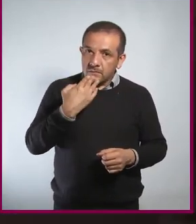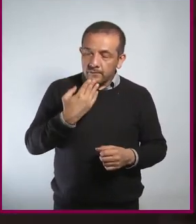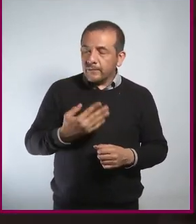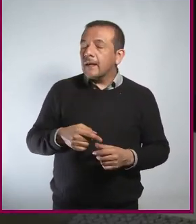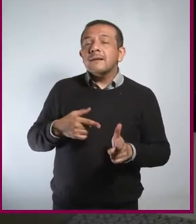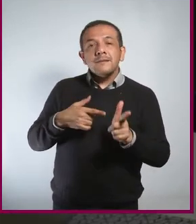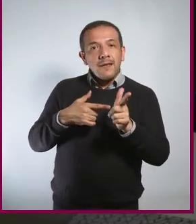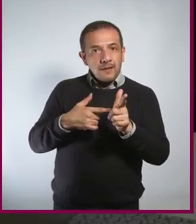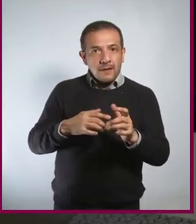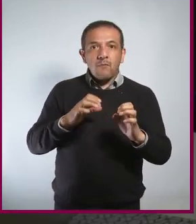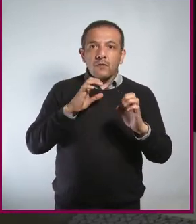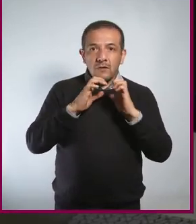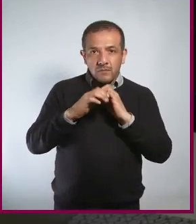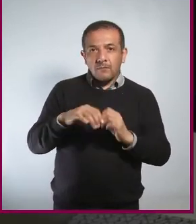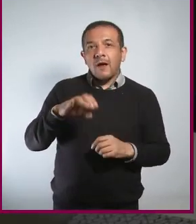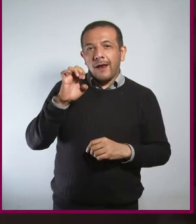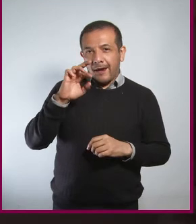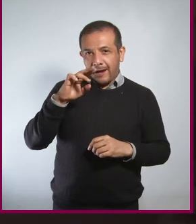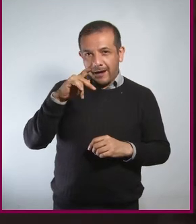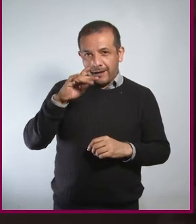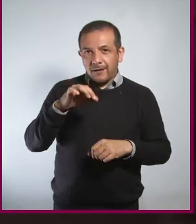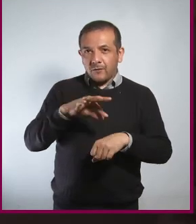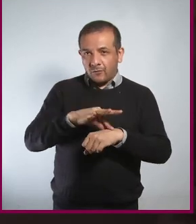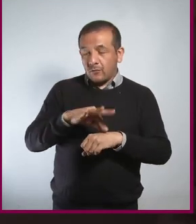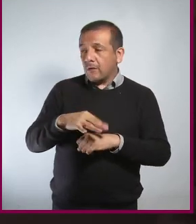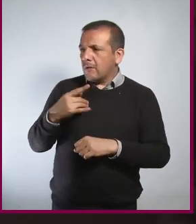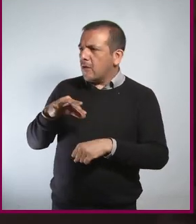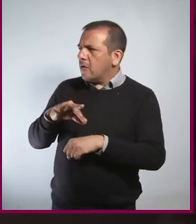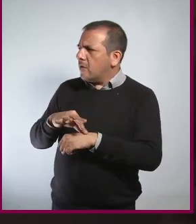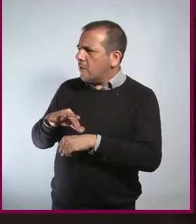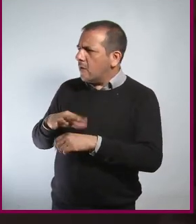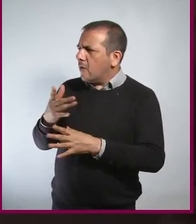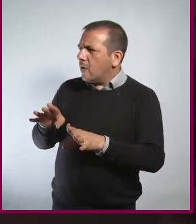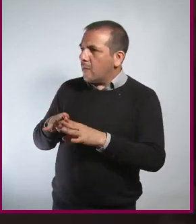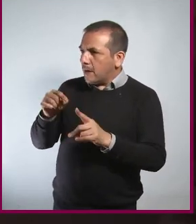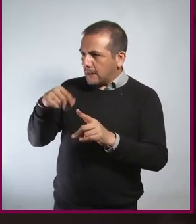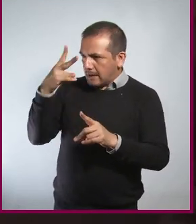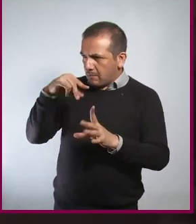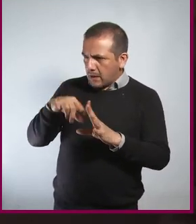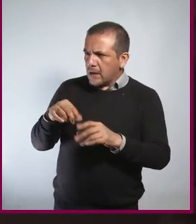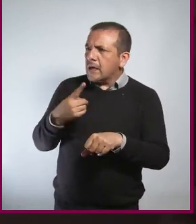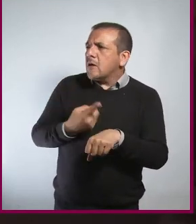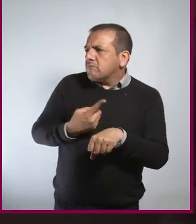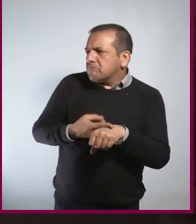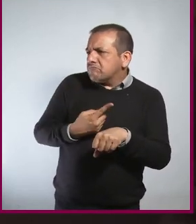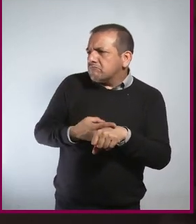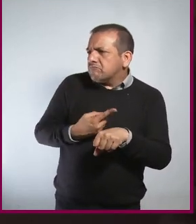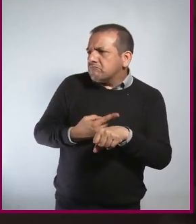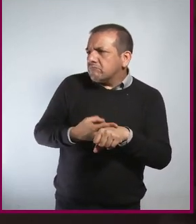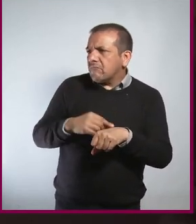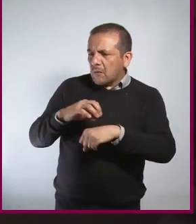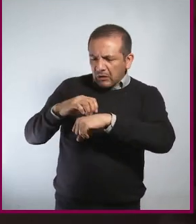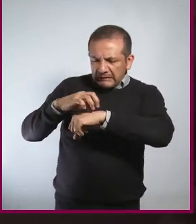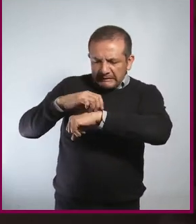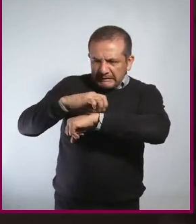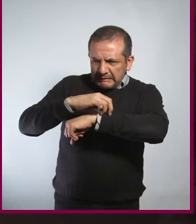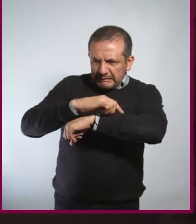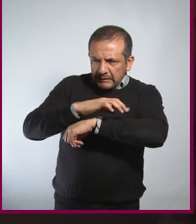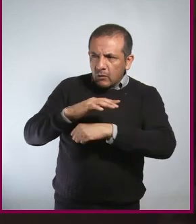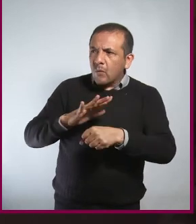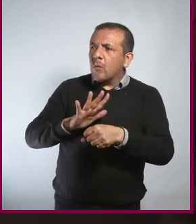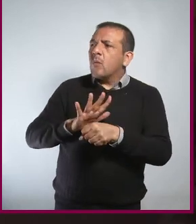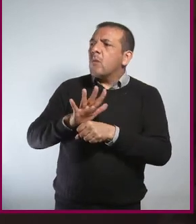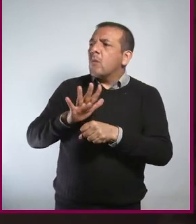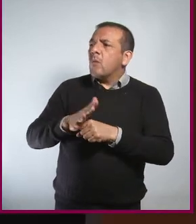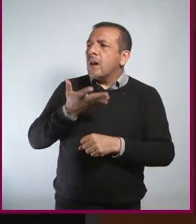Continuamos nuestra entrevista con el doctor Eric Ochoa. Doctor, ¿qué tan comunes son en México las enfermedades causadas por garrapatas y cuáles son las